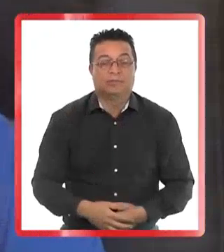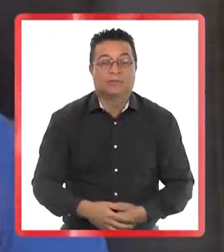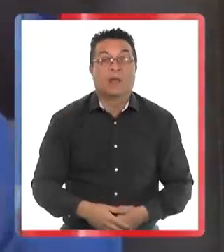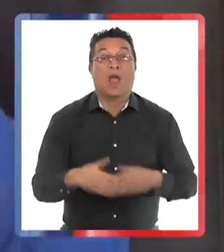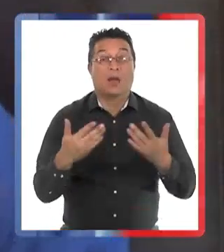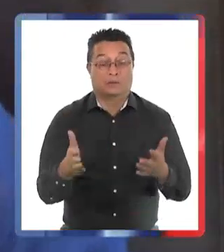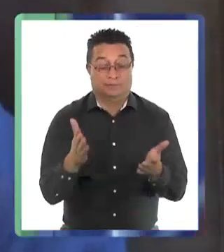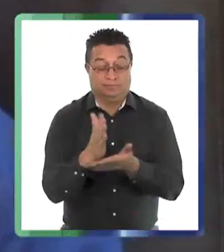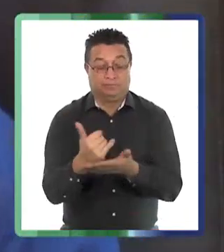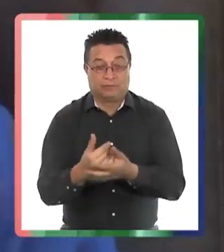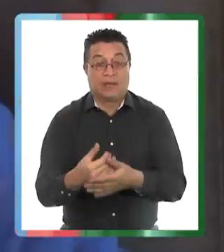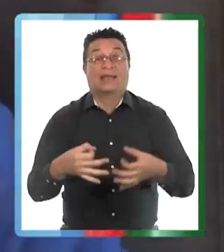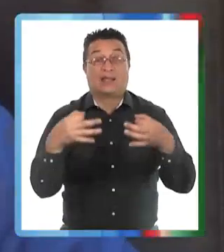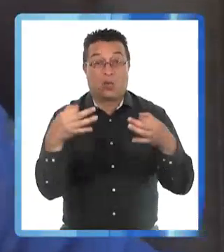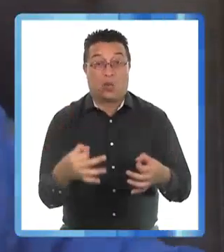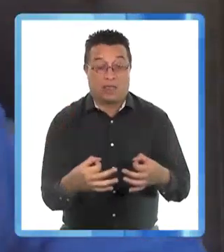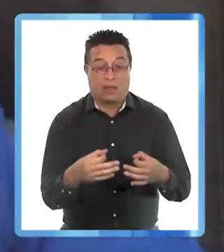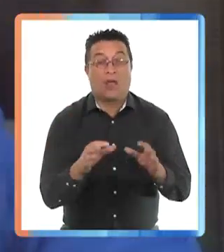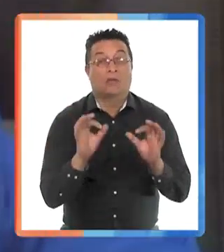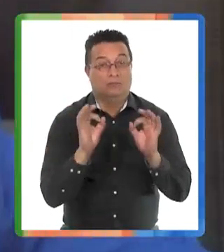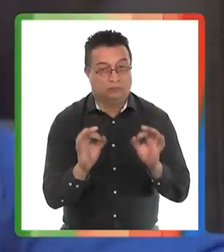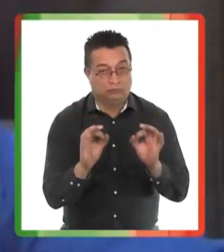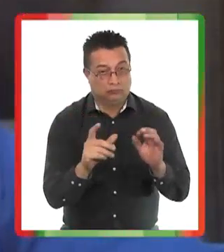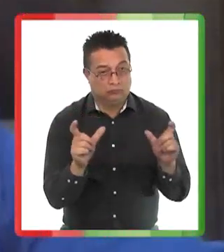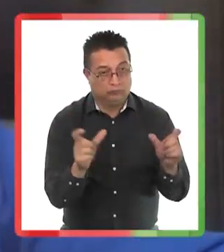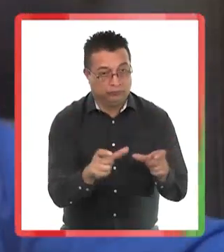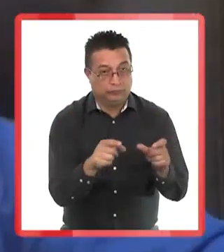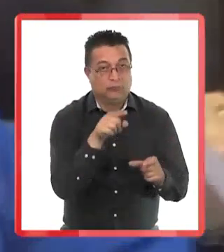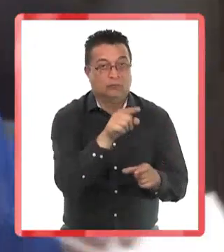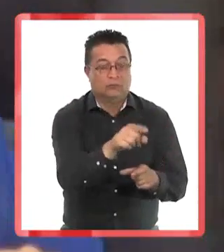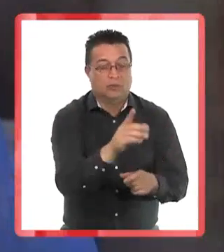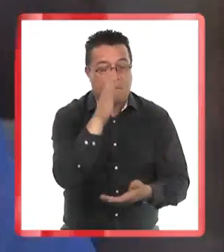de Gendarmería de Chile, con las medidas de